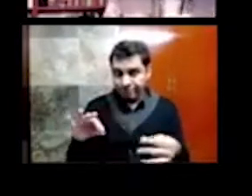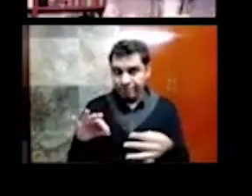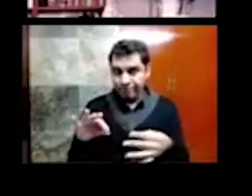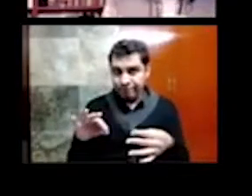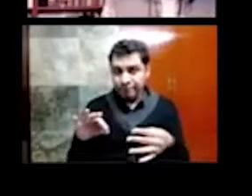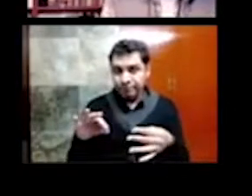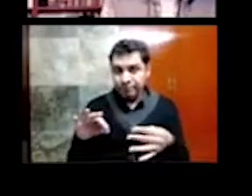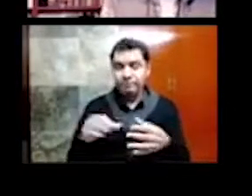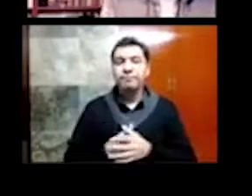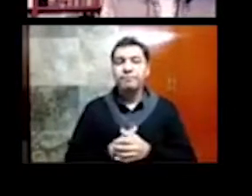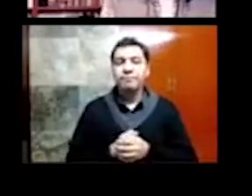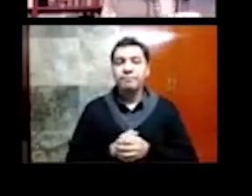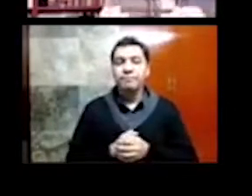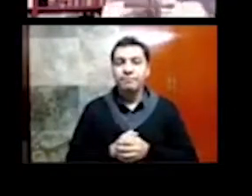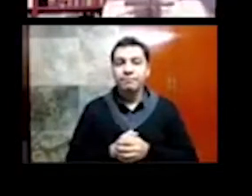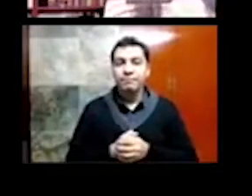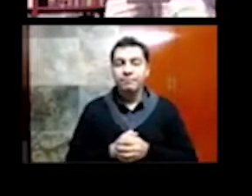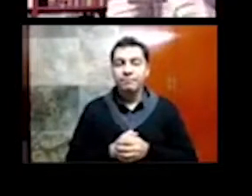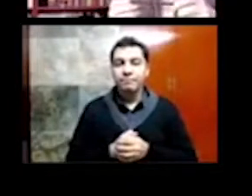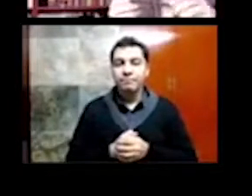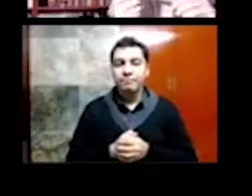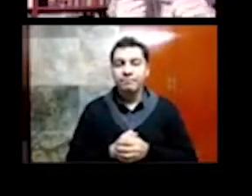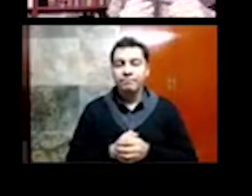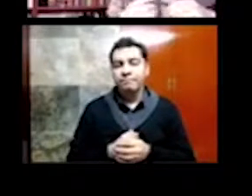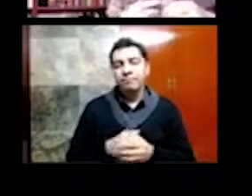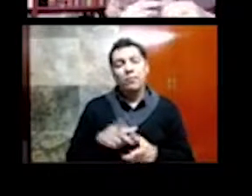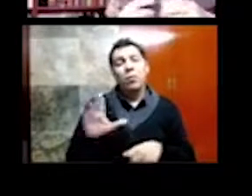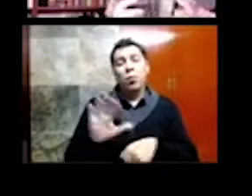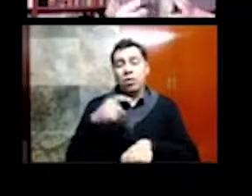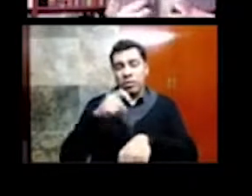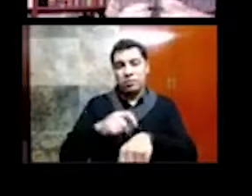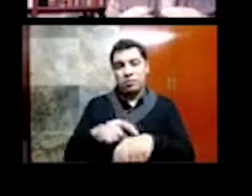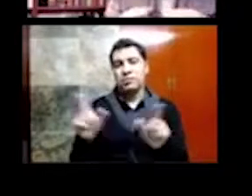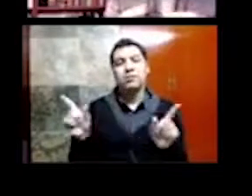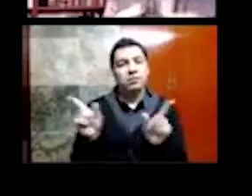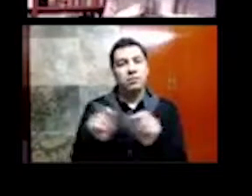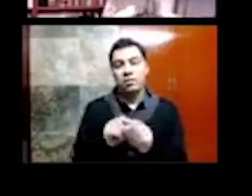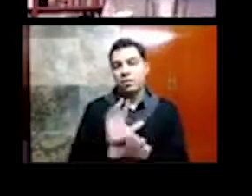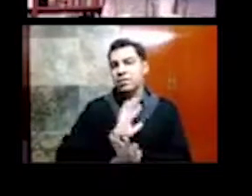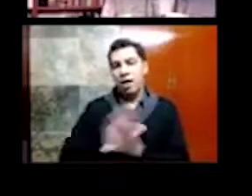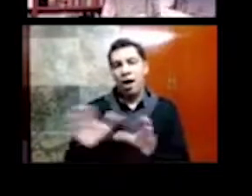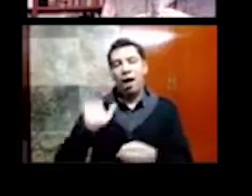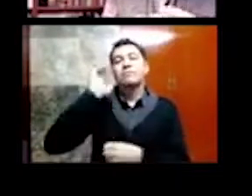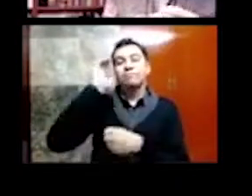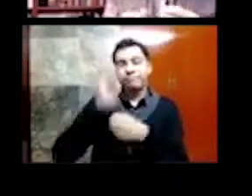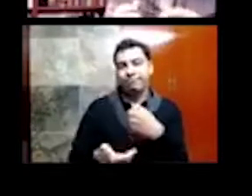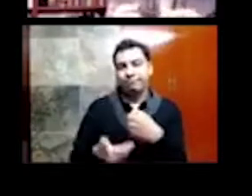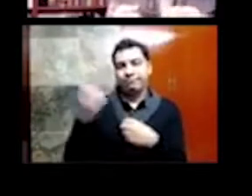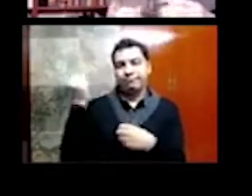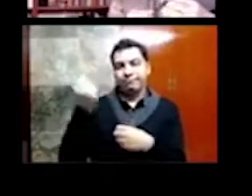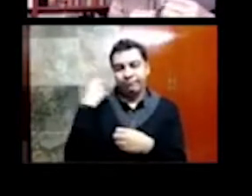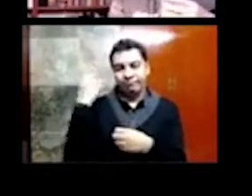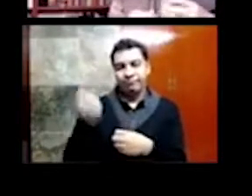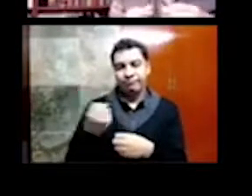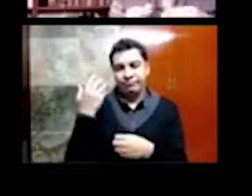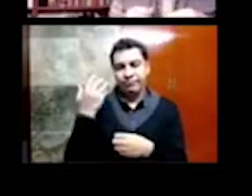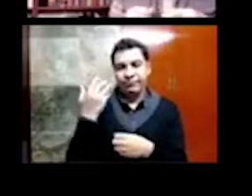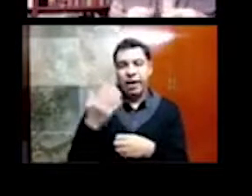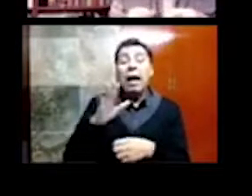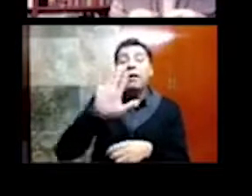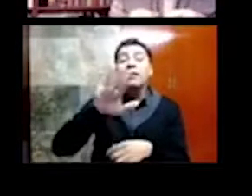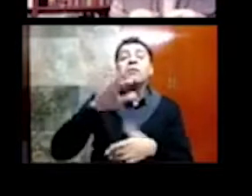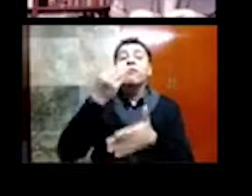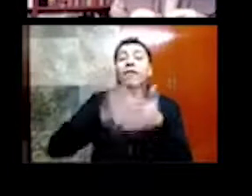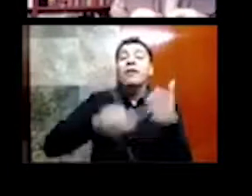nuestro querido equipo, y les pediré que una vez que terminemos... Esta, por favor, explíquela, porque esta es